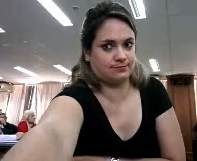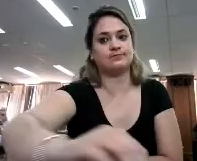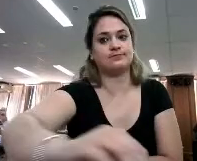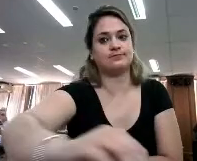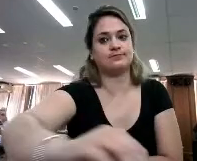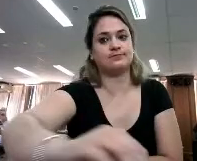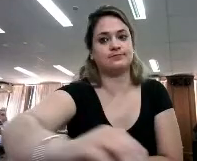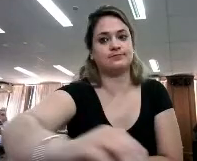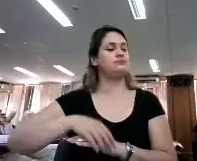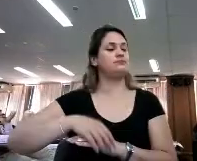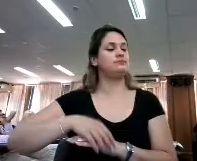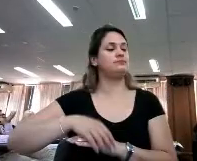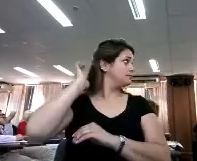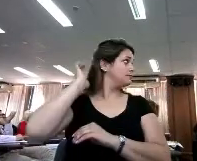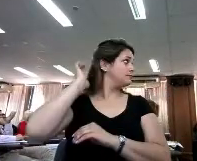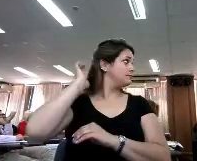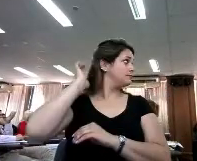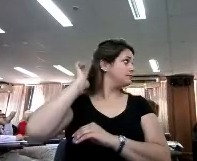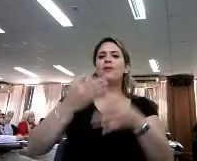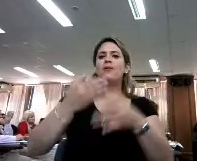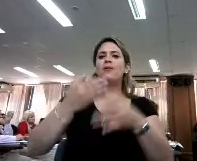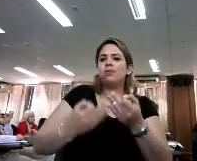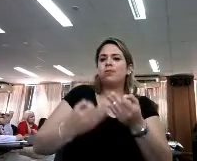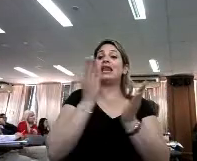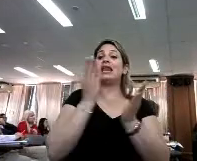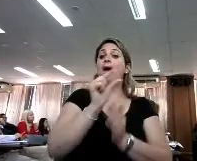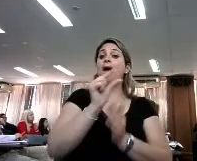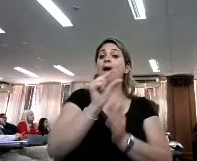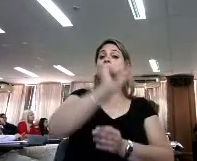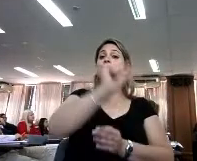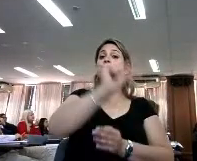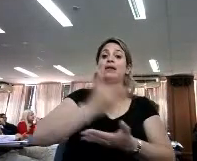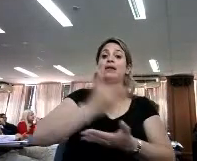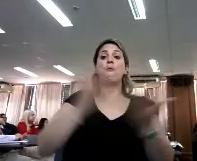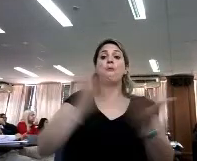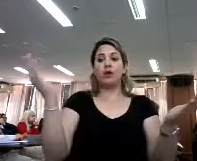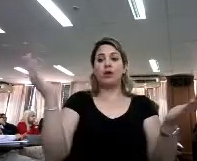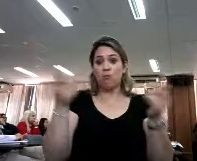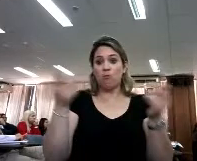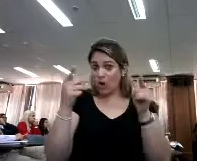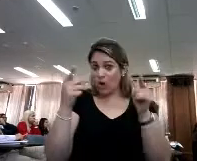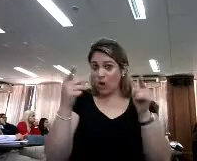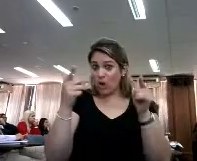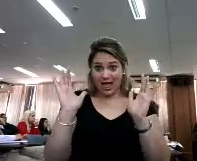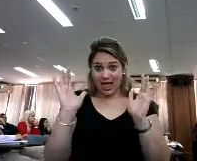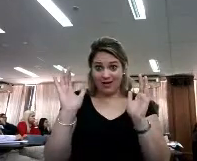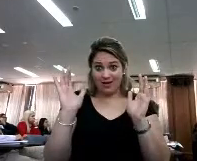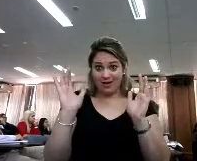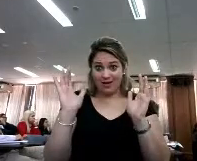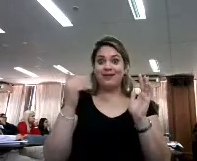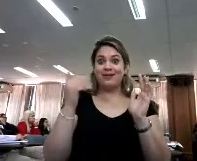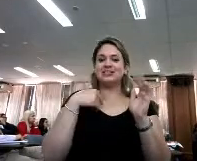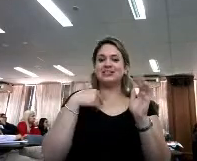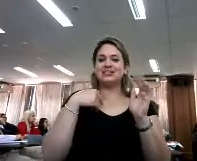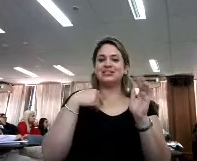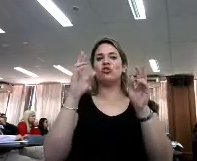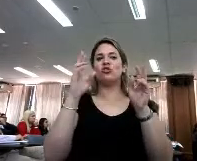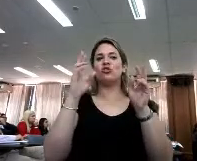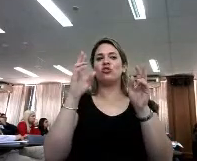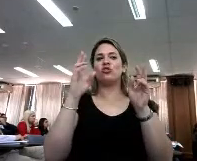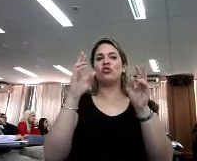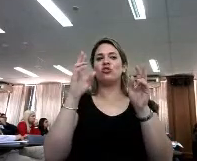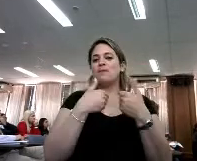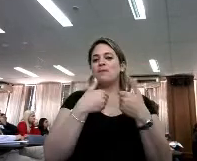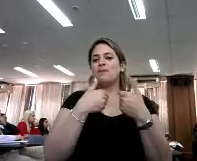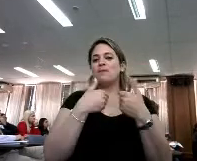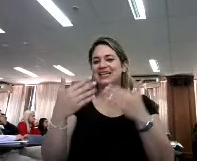Después incluimos formalmente la limitación al préstamo público, porque no existía formalmente, e incluso, bueno, muchos